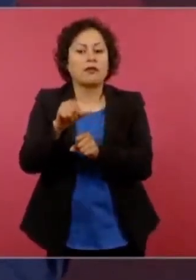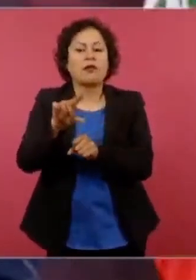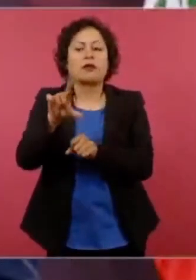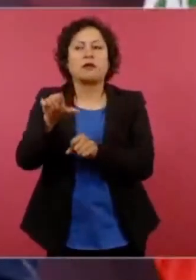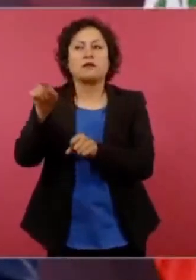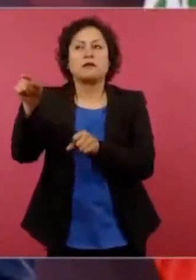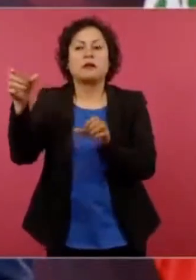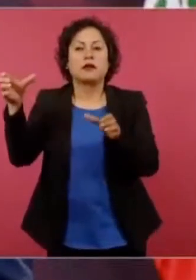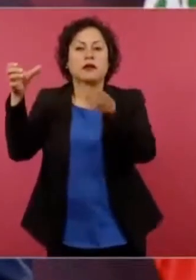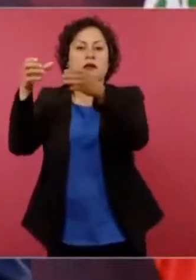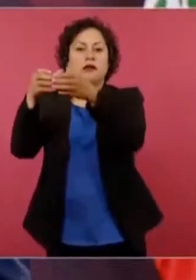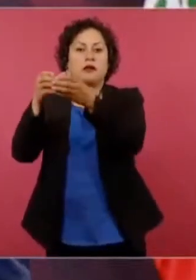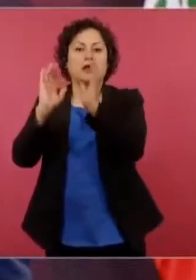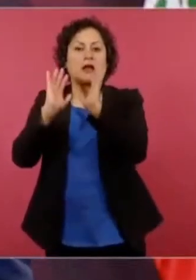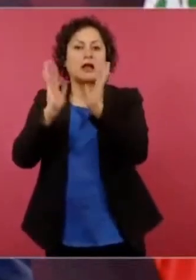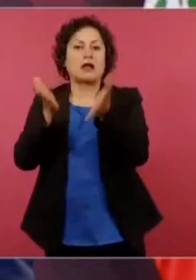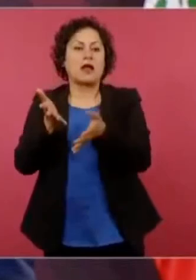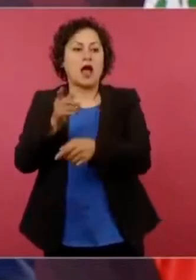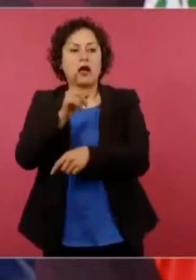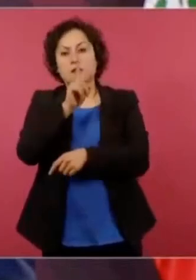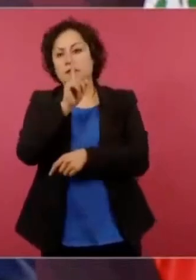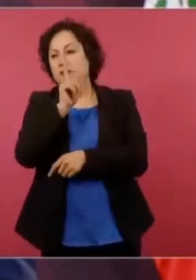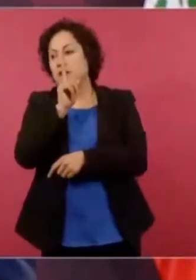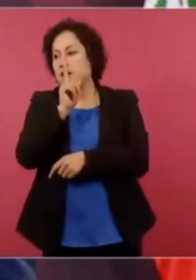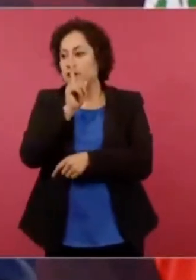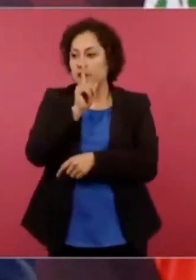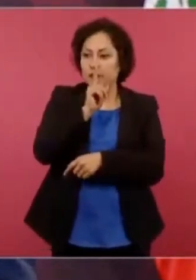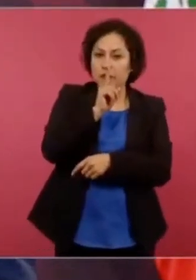como si se tratara de un accidente.